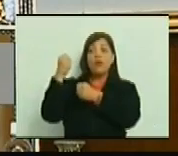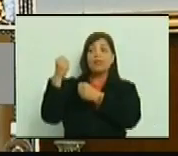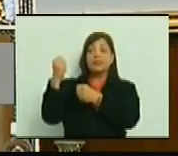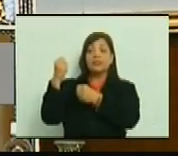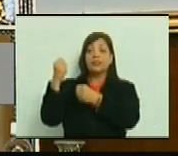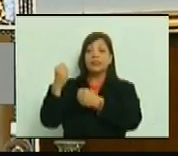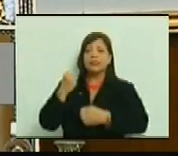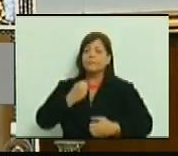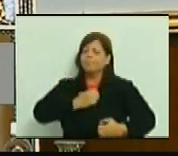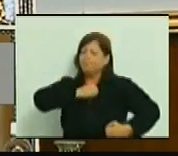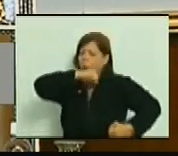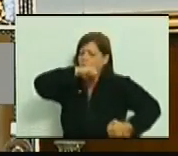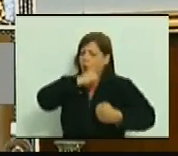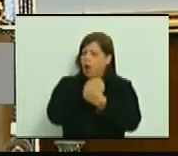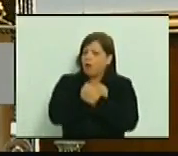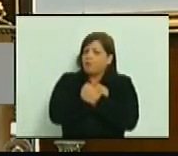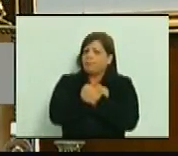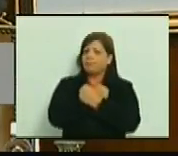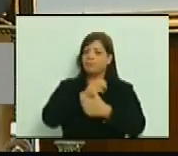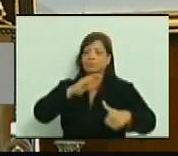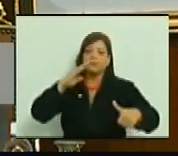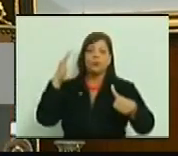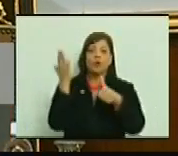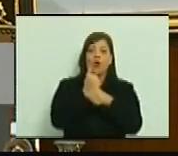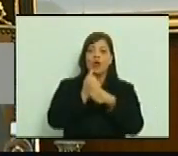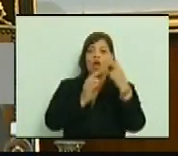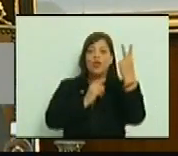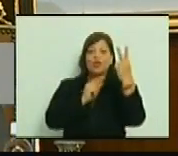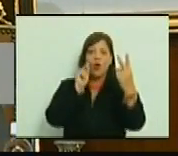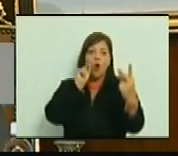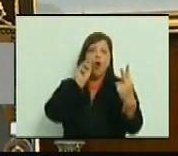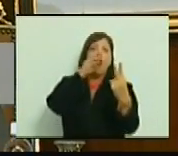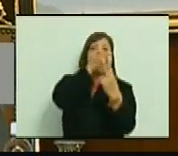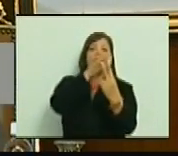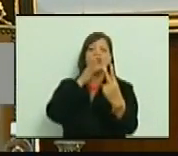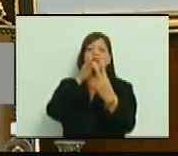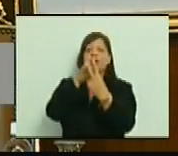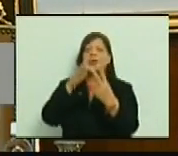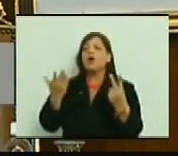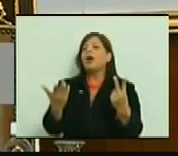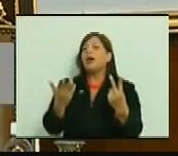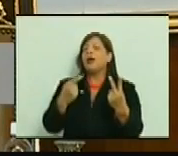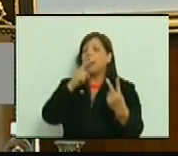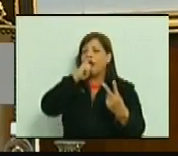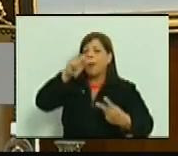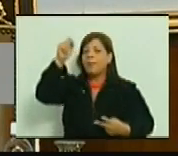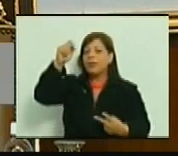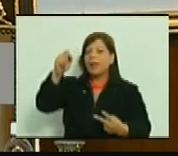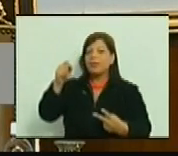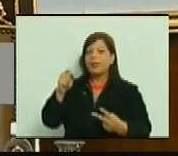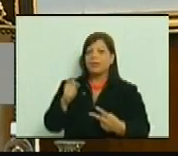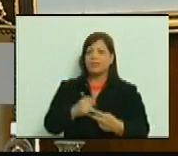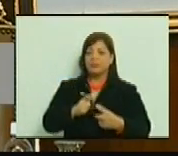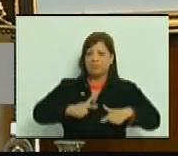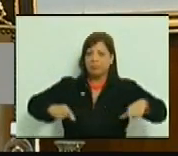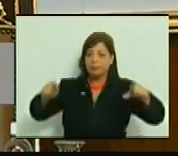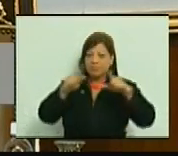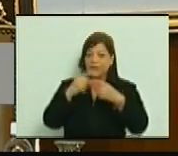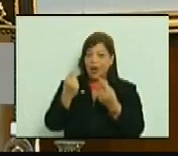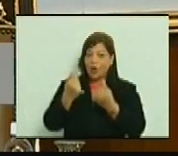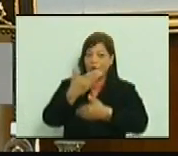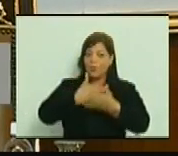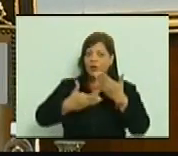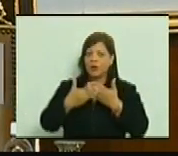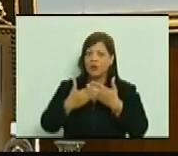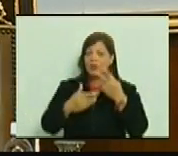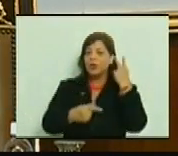mucha pasión, para lograr los dos objetivos que el presidente ha planteado en esta agenda económica bolivariana.